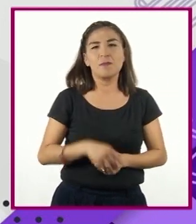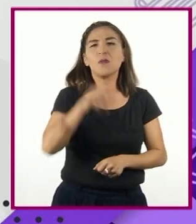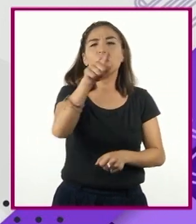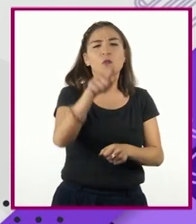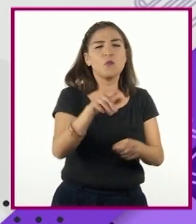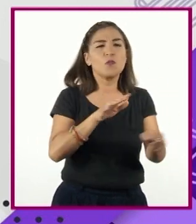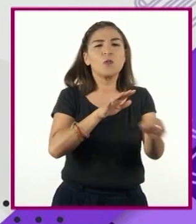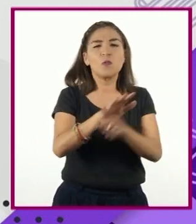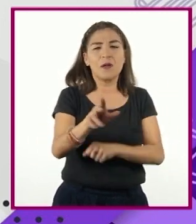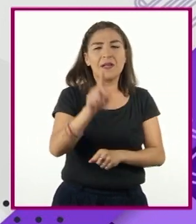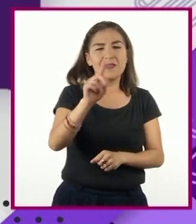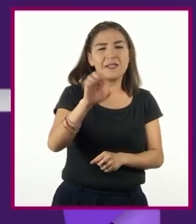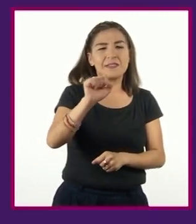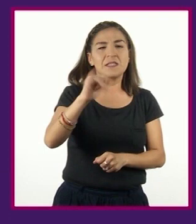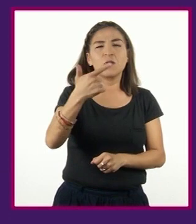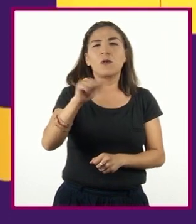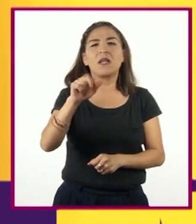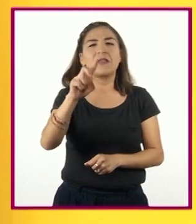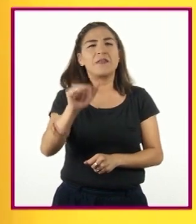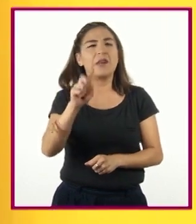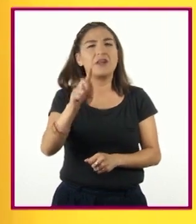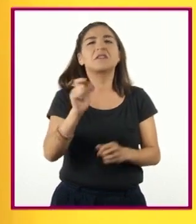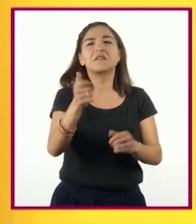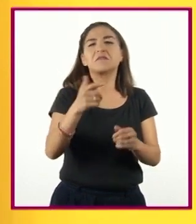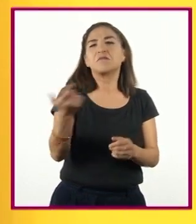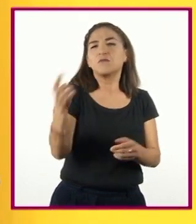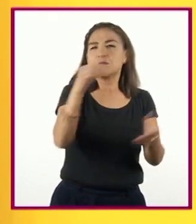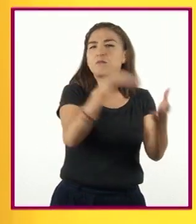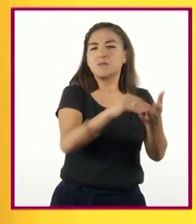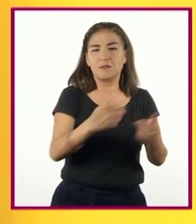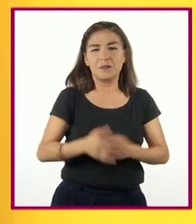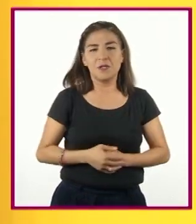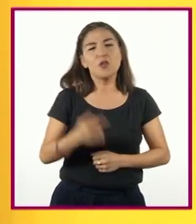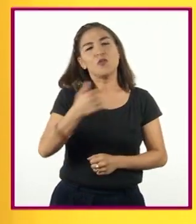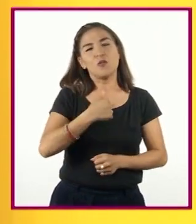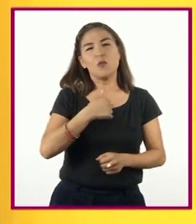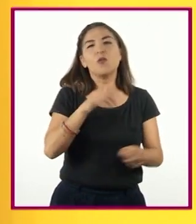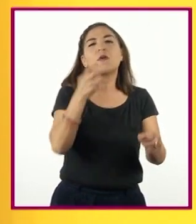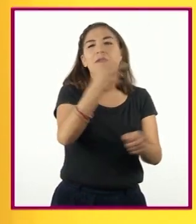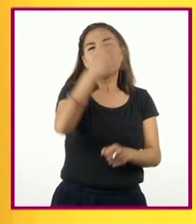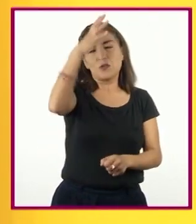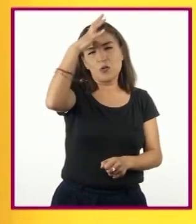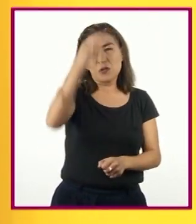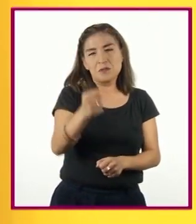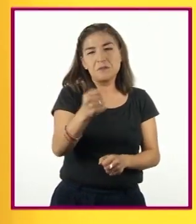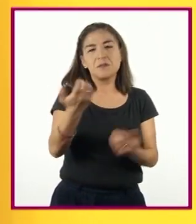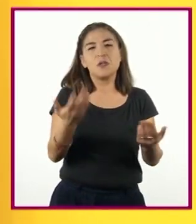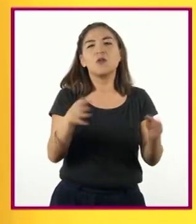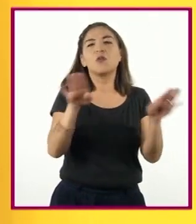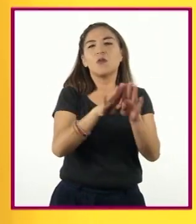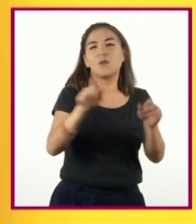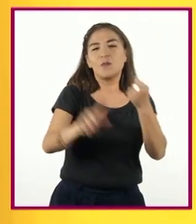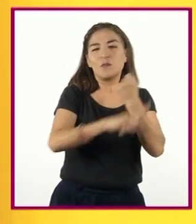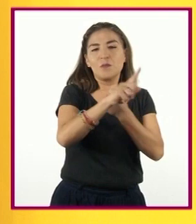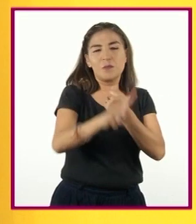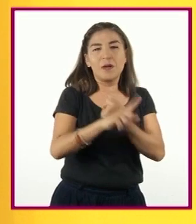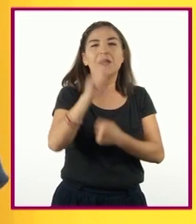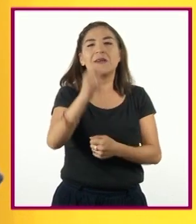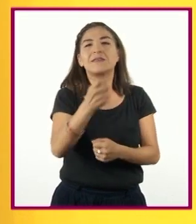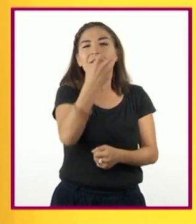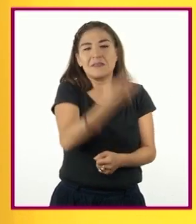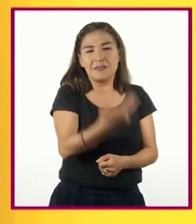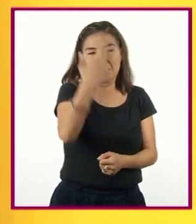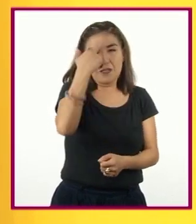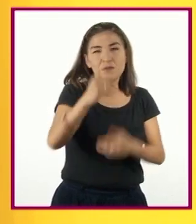de desigualdad social? Bueno, maestra, yo definiría el concepto diciendo que es una situación derivada